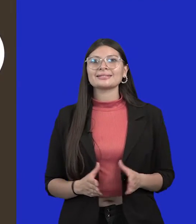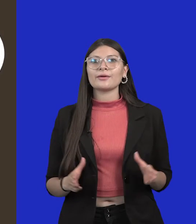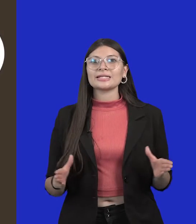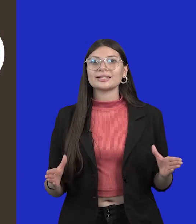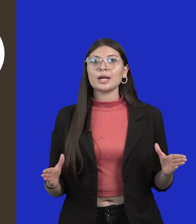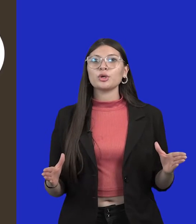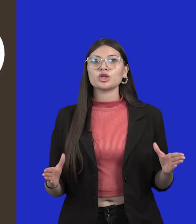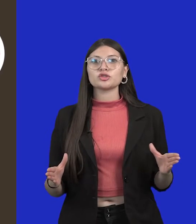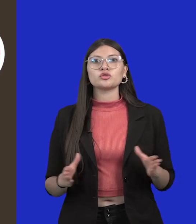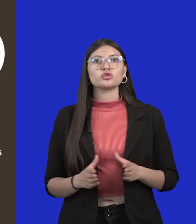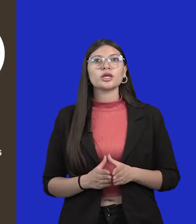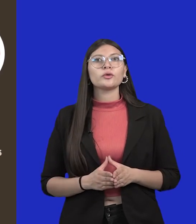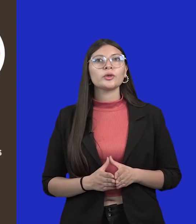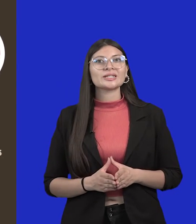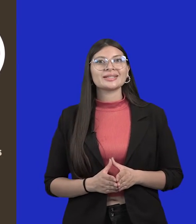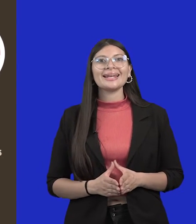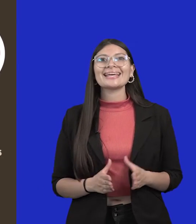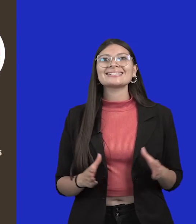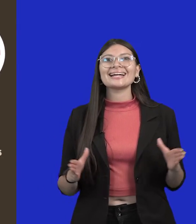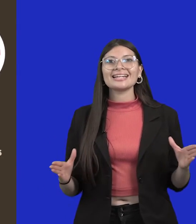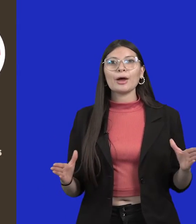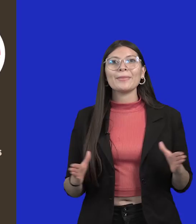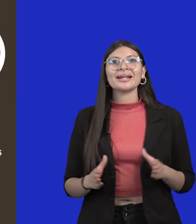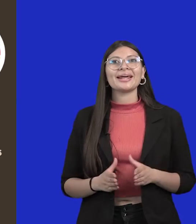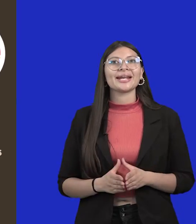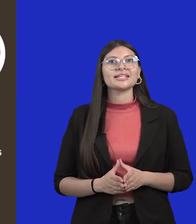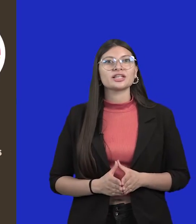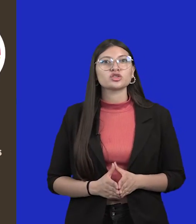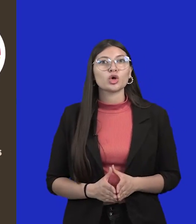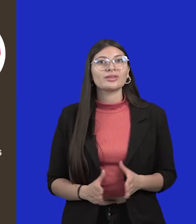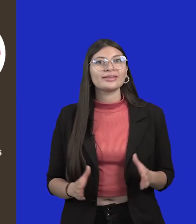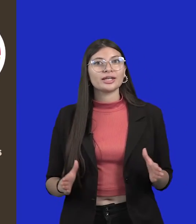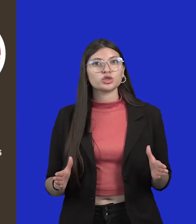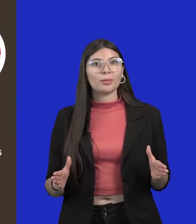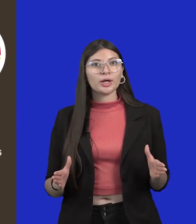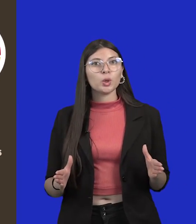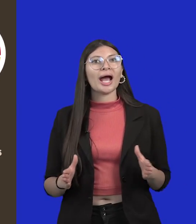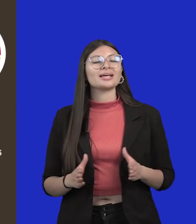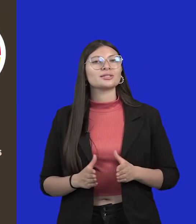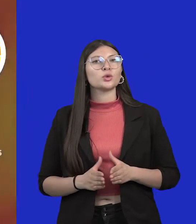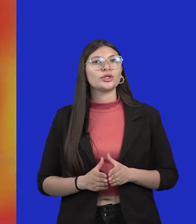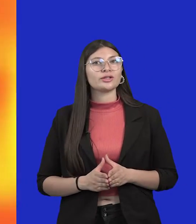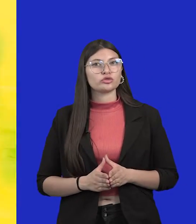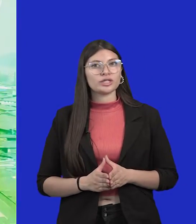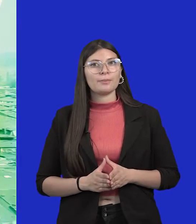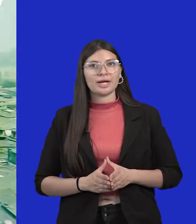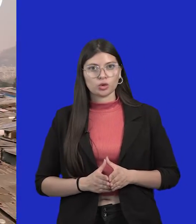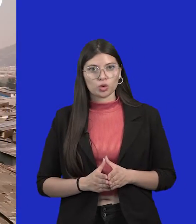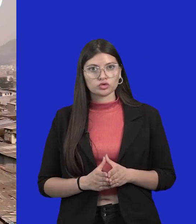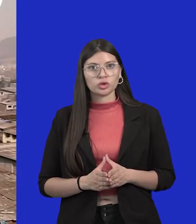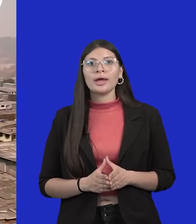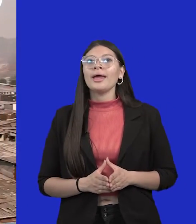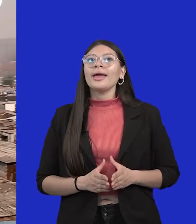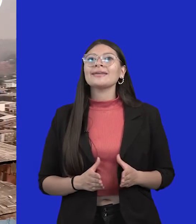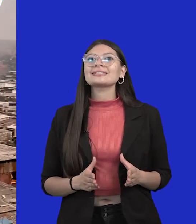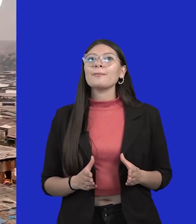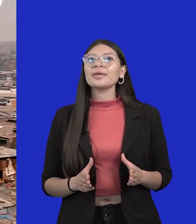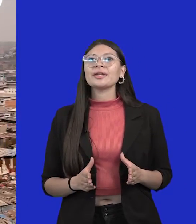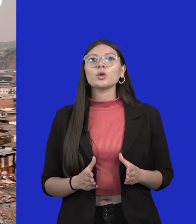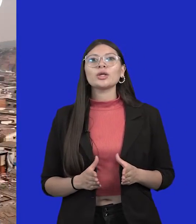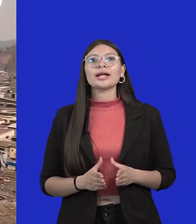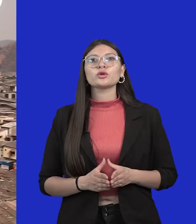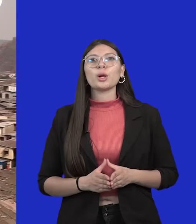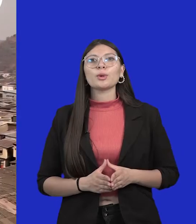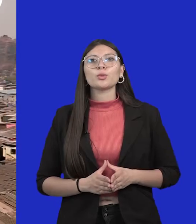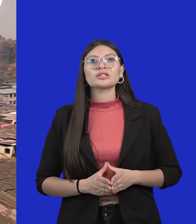insiste en que establecer la protección social universal es la clave para la realización del derecho humano a la seguridad social para todos, y es la